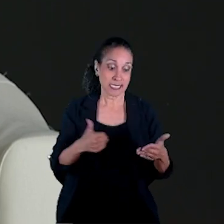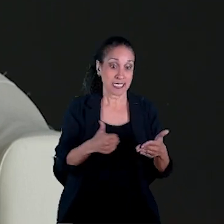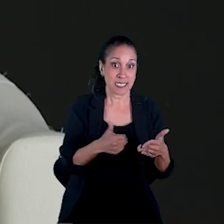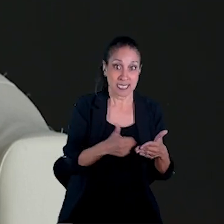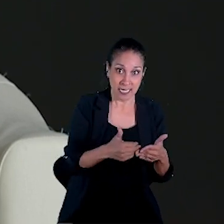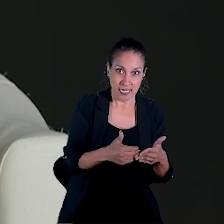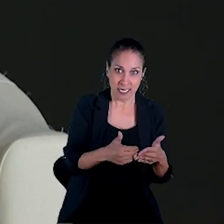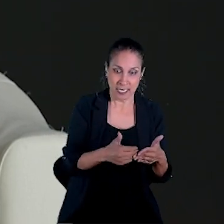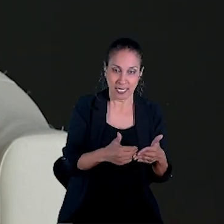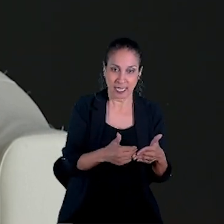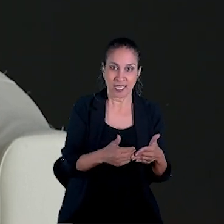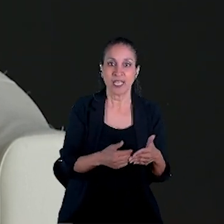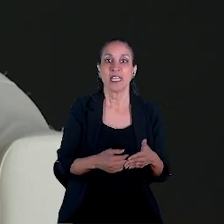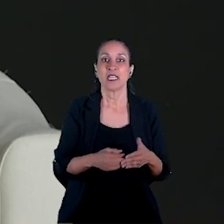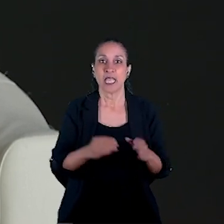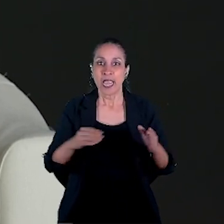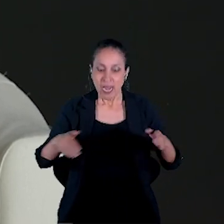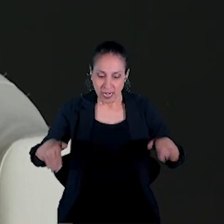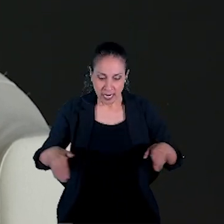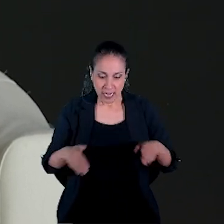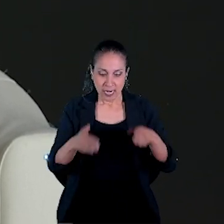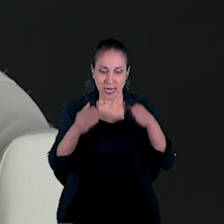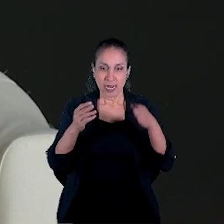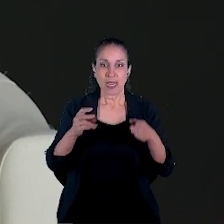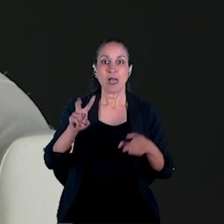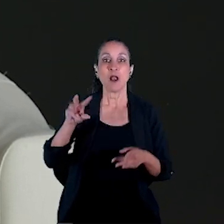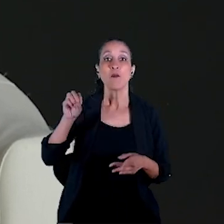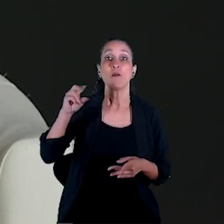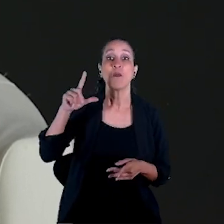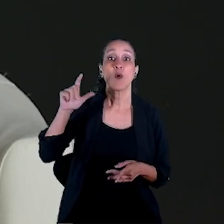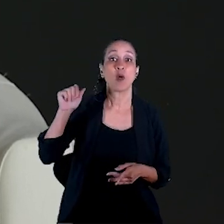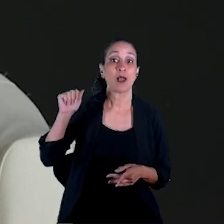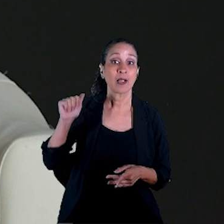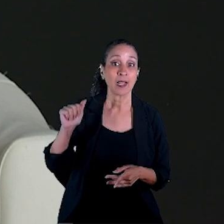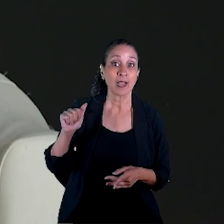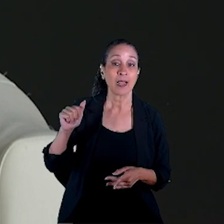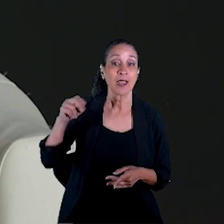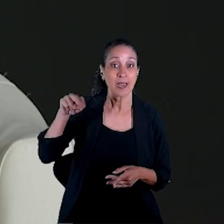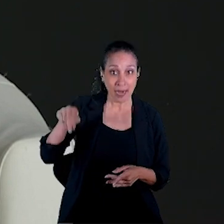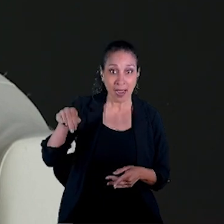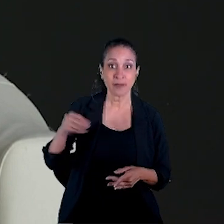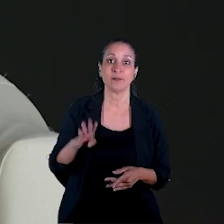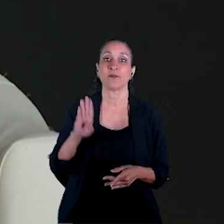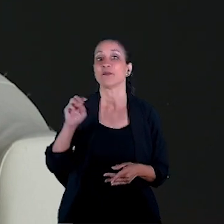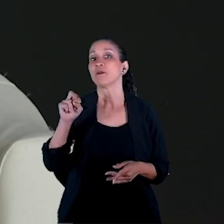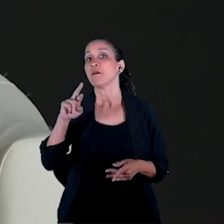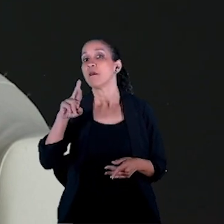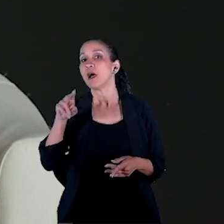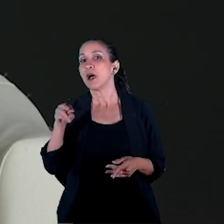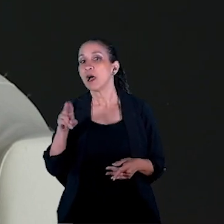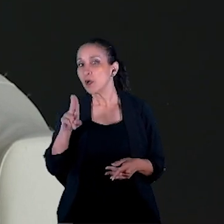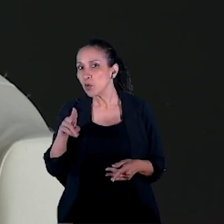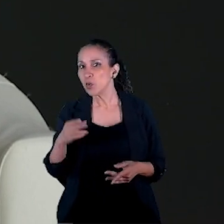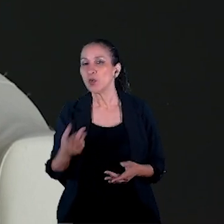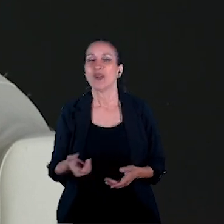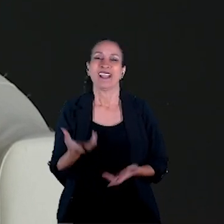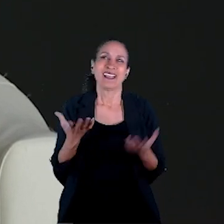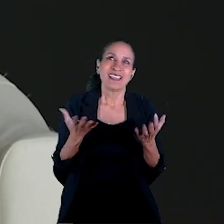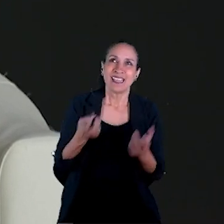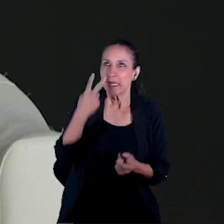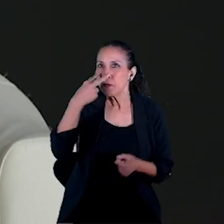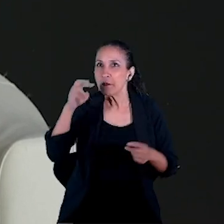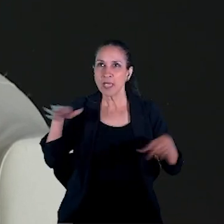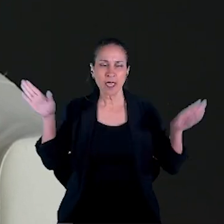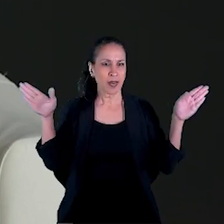donde el Quetzal es una de las aves que más se quiere ir a ver entonces fue ayudándoles a poner actividades